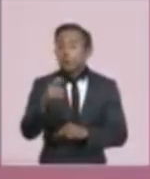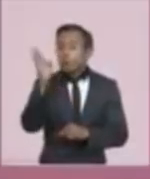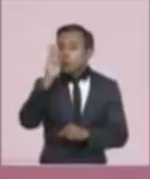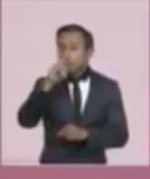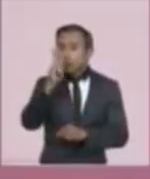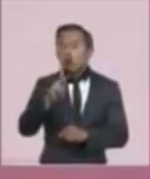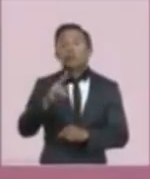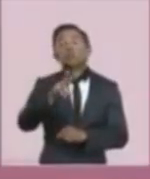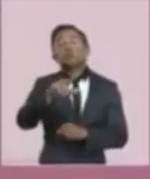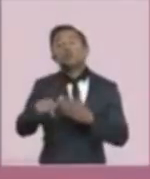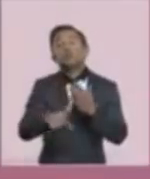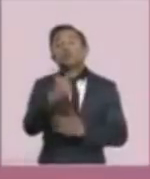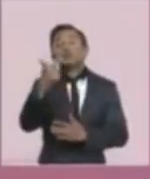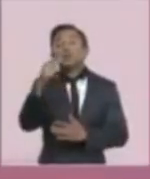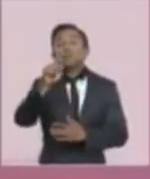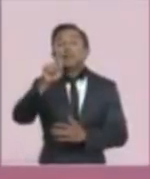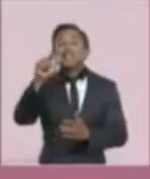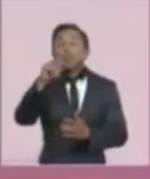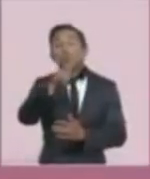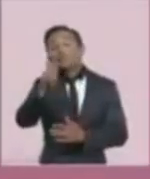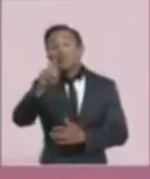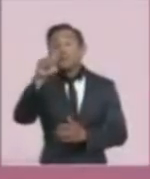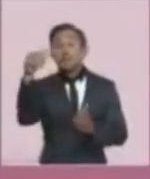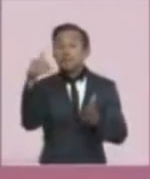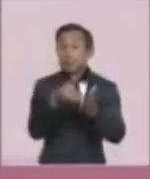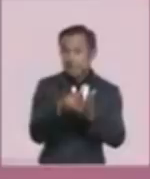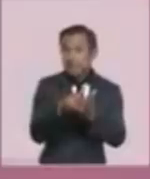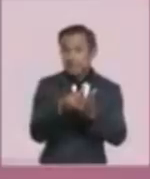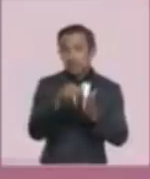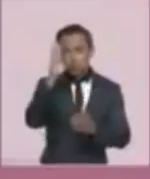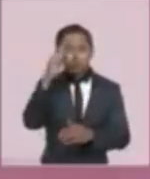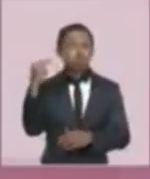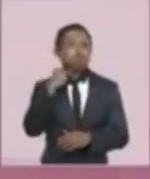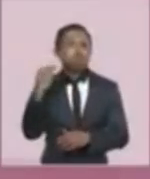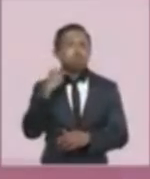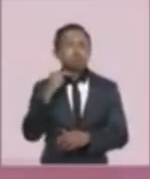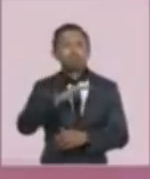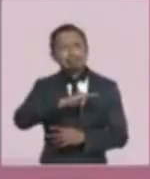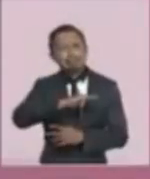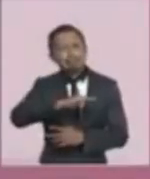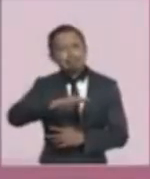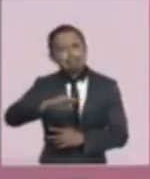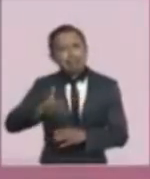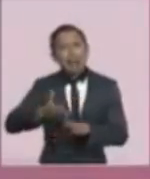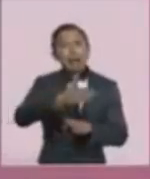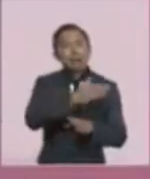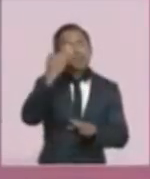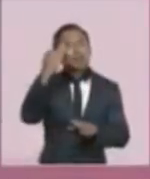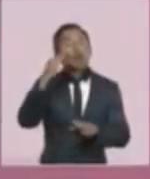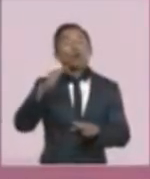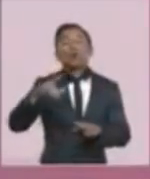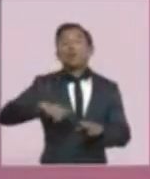220 mil asesinatos en el gobierno de Calderón y de Peña,